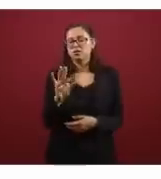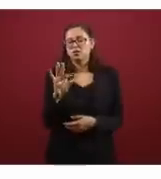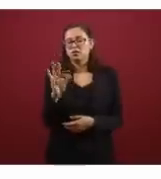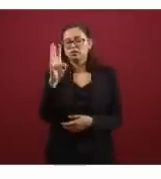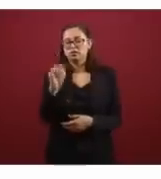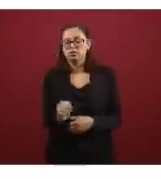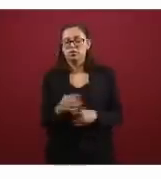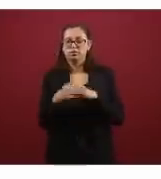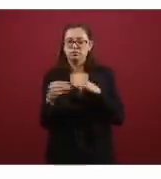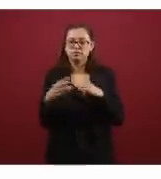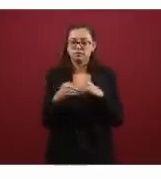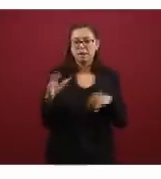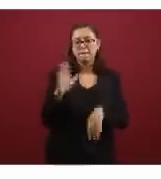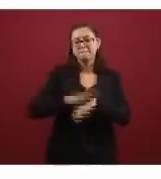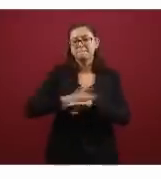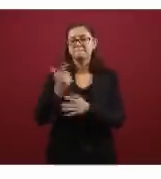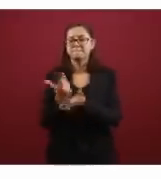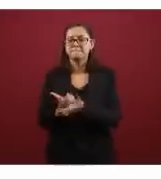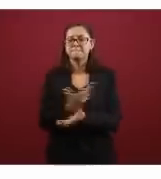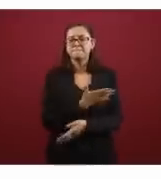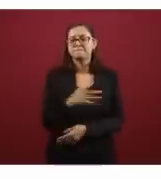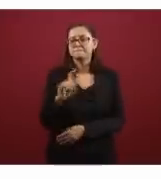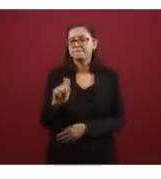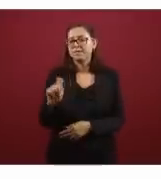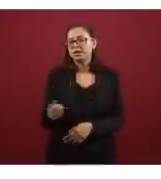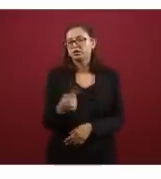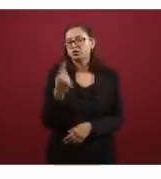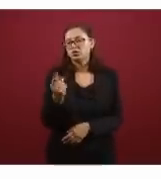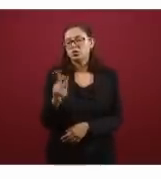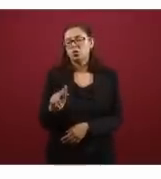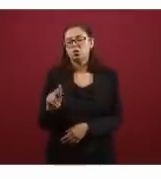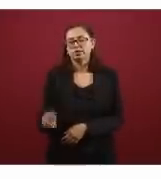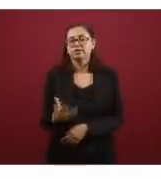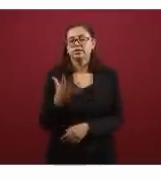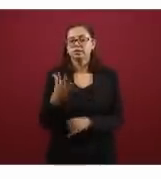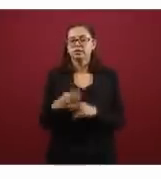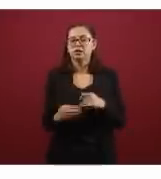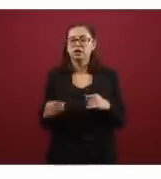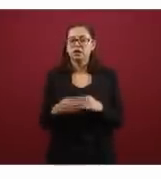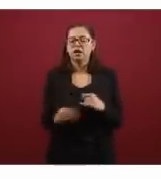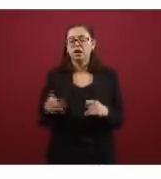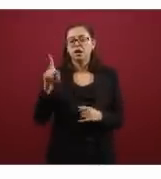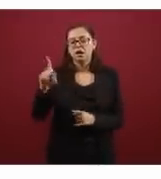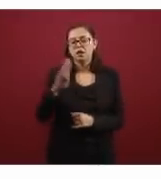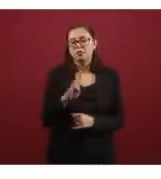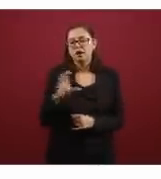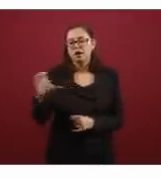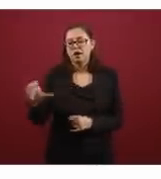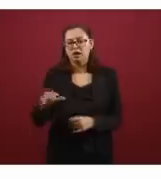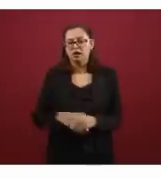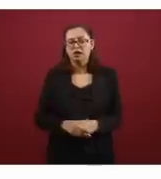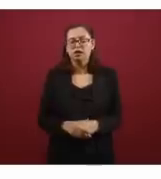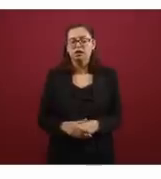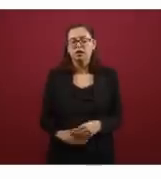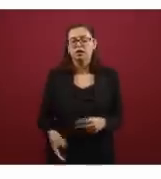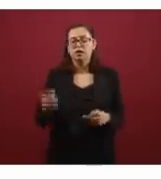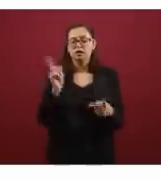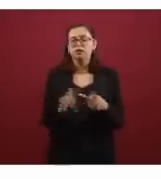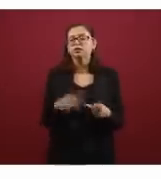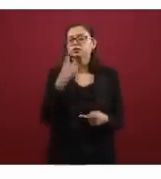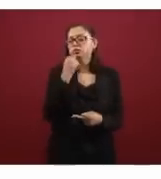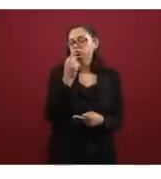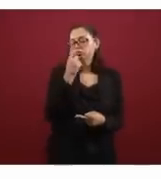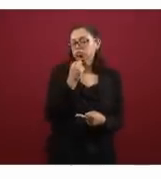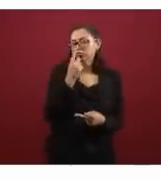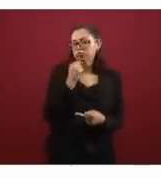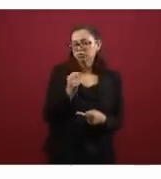49 centavos, mientras que la más cara a 21 pesos 85 centavos por litro en Los Cabos, Baja California. En la gasolina